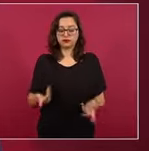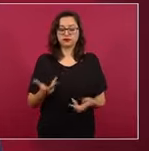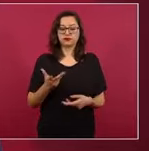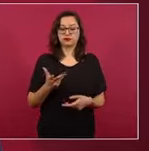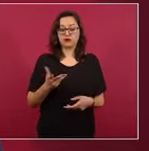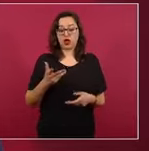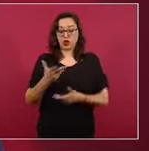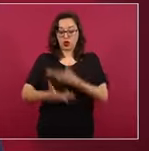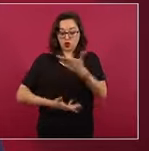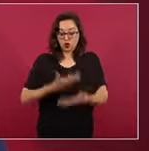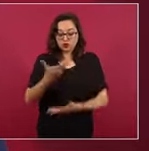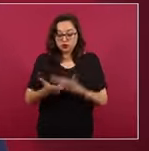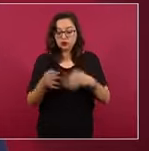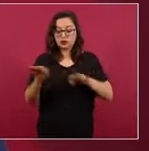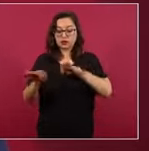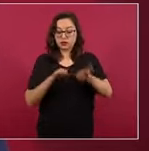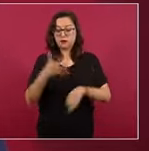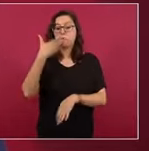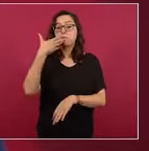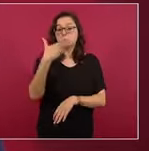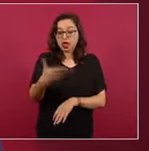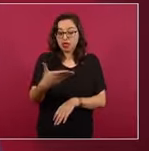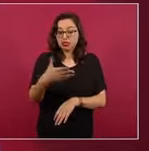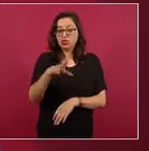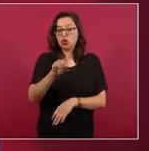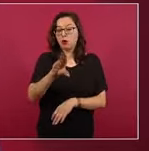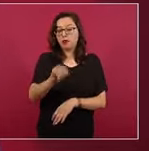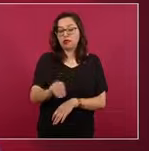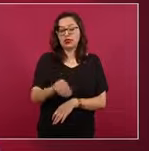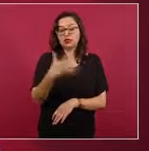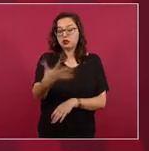99% de un buen servidor público es la honestidad.